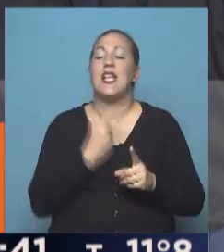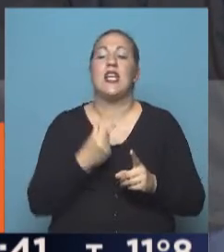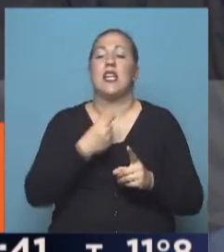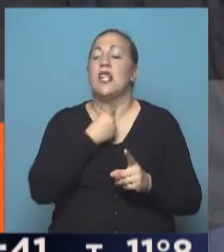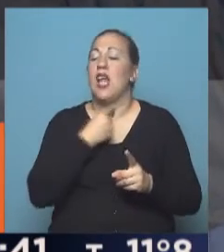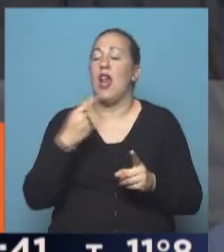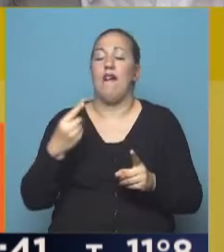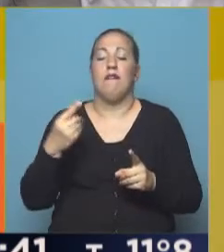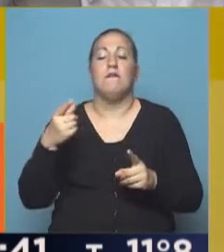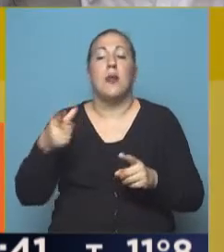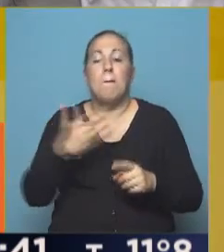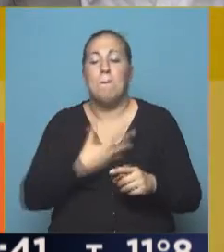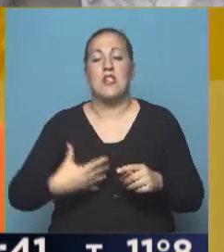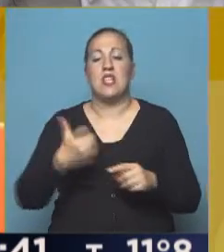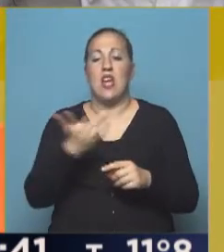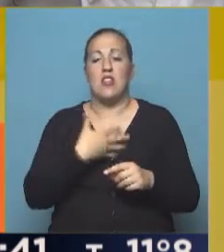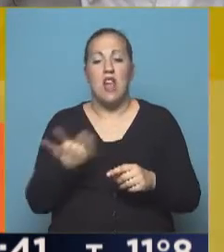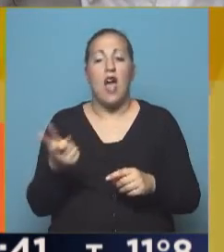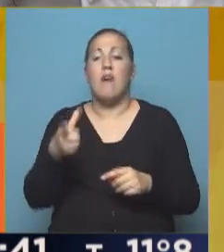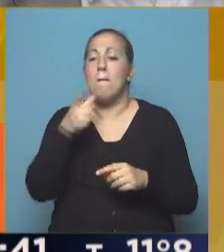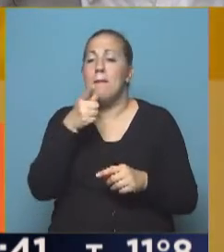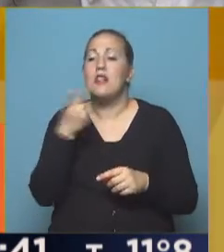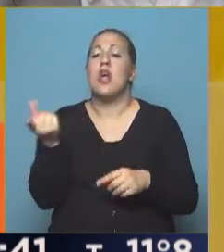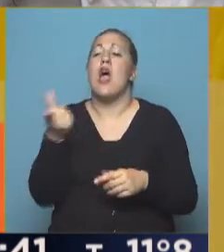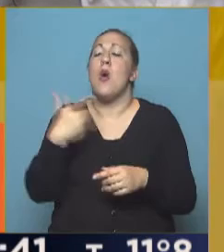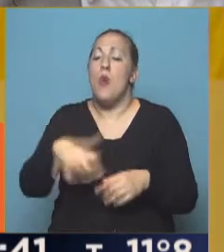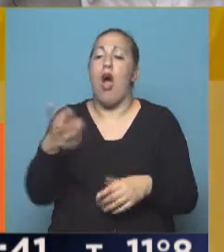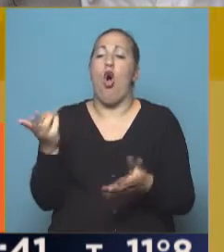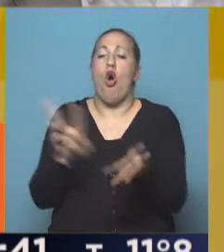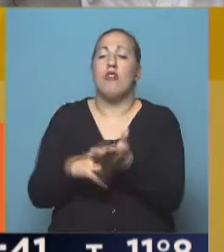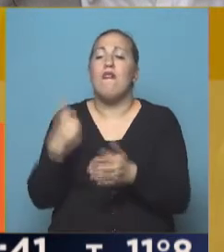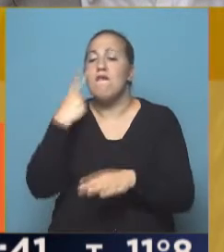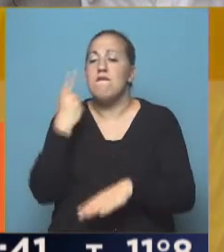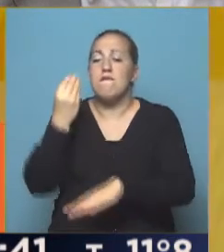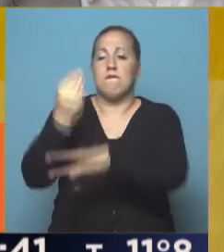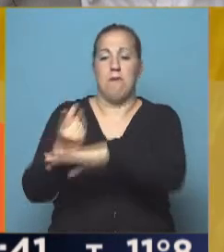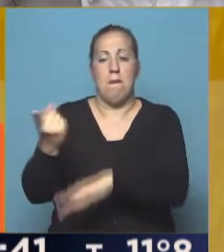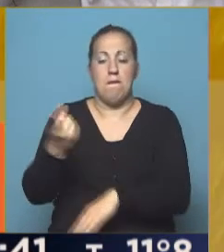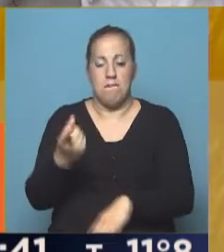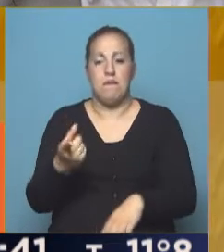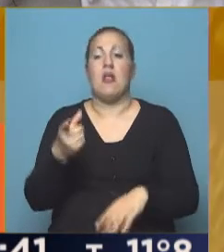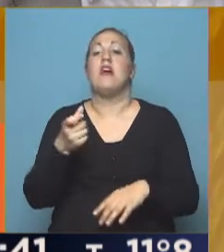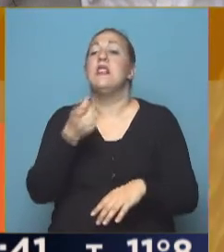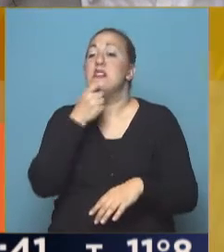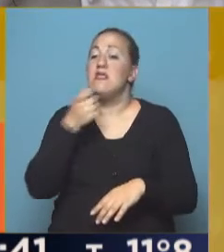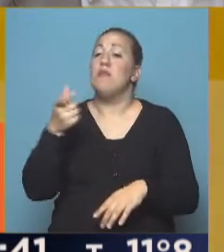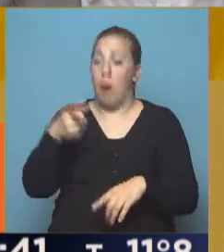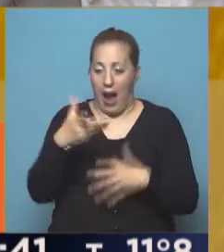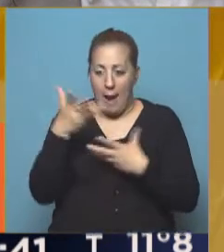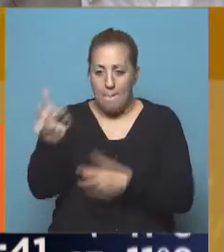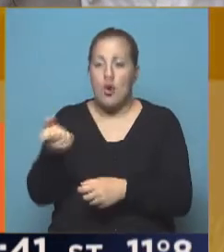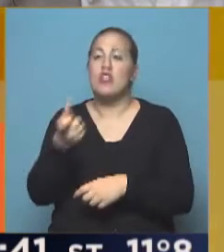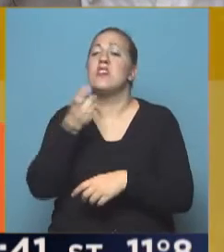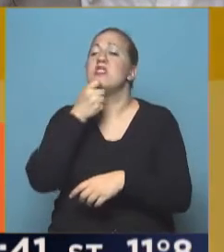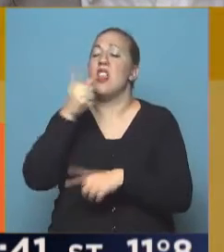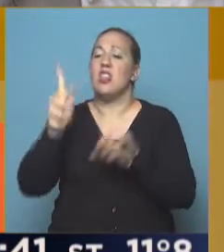de alguna manera abre la posibilidad de volverse a presentar como candidato. ¿Va a apoyar la candidatura de Marcelo Tinelli si finalmente decide hacerlo?